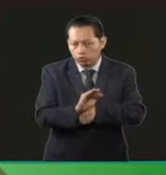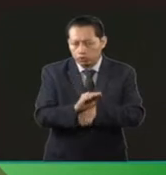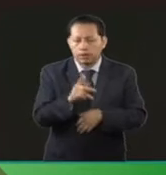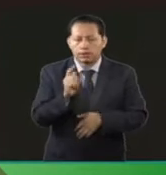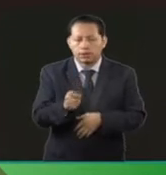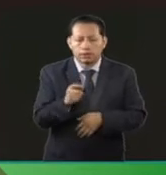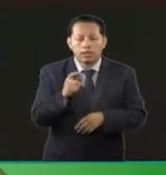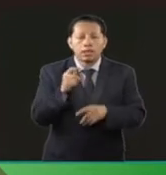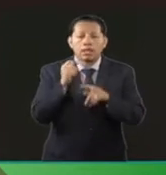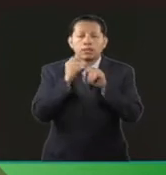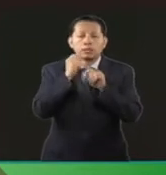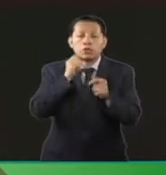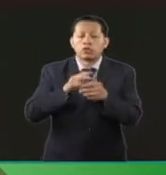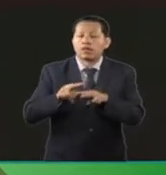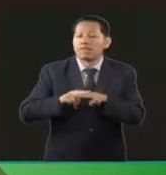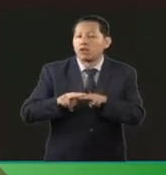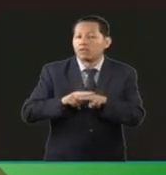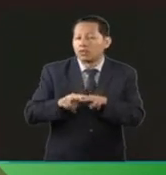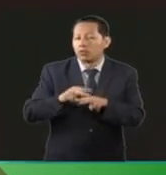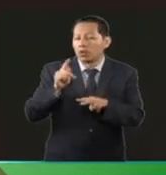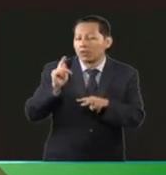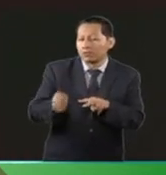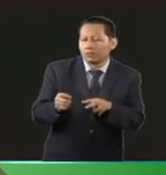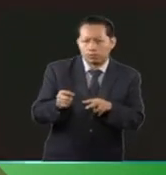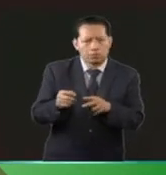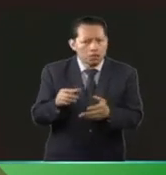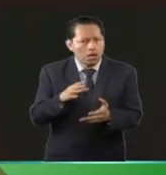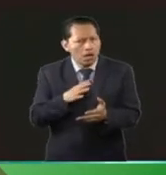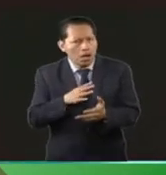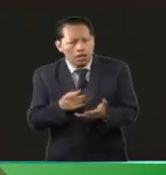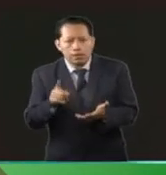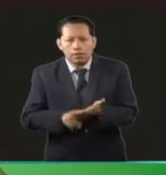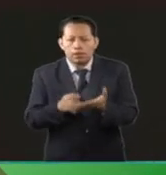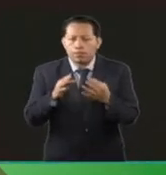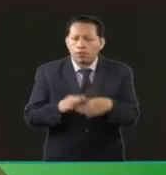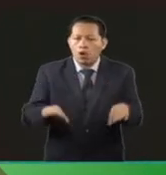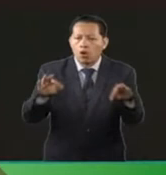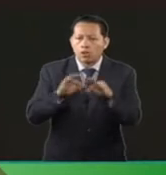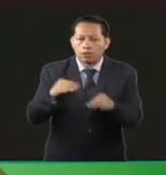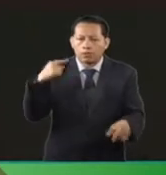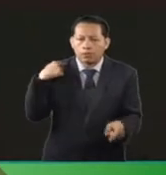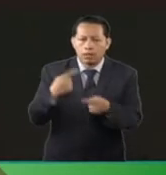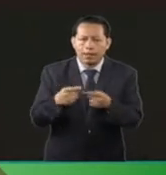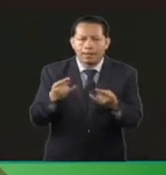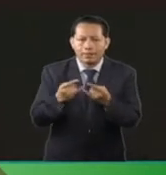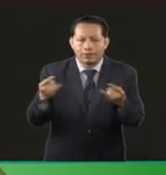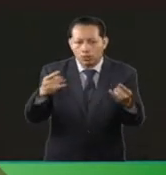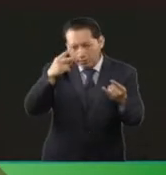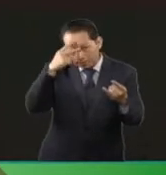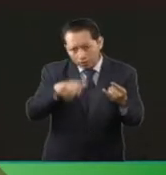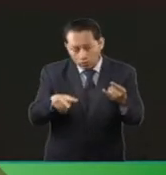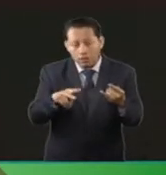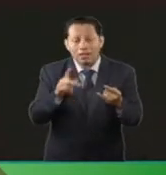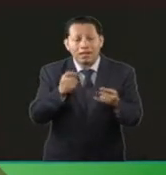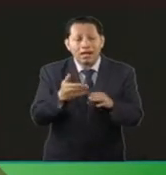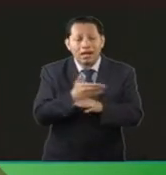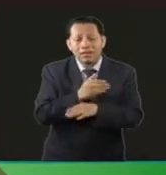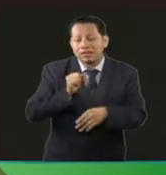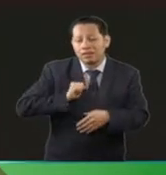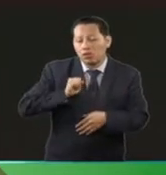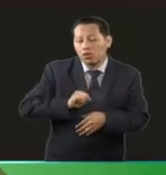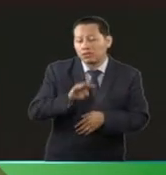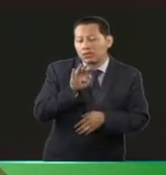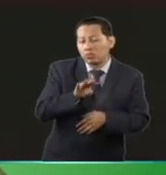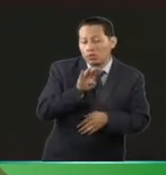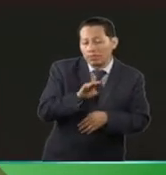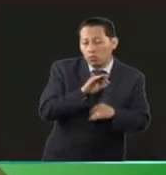transporte ferroviario ha sido sin duda un Pilar fundamental en la historia de nuestro país desde finales del siglo XIX